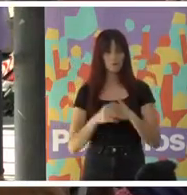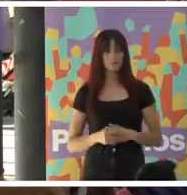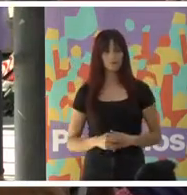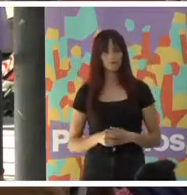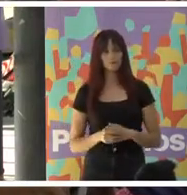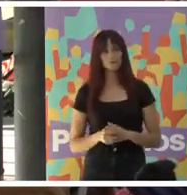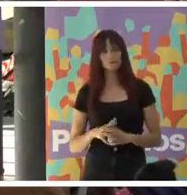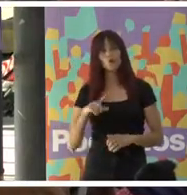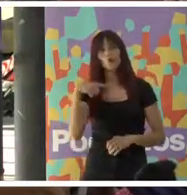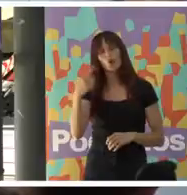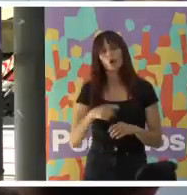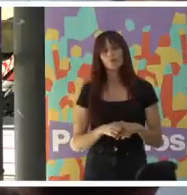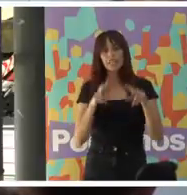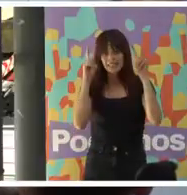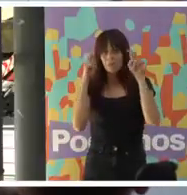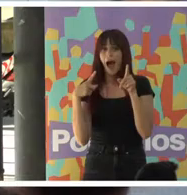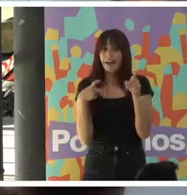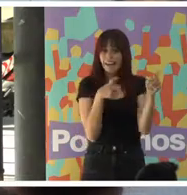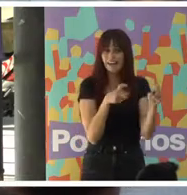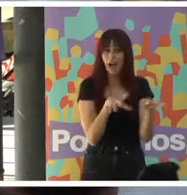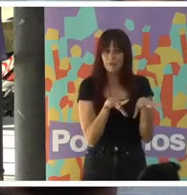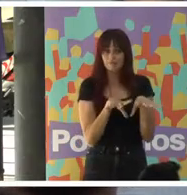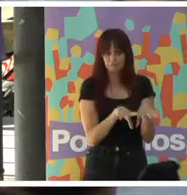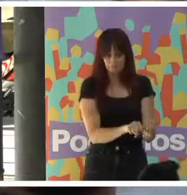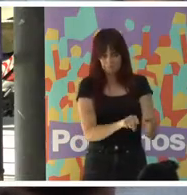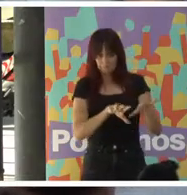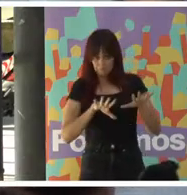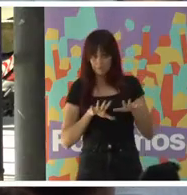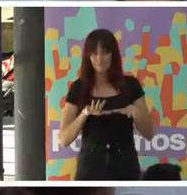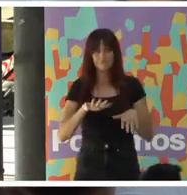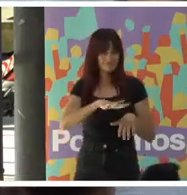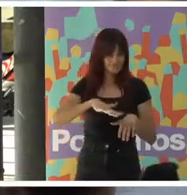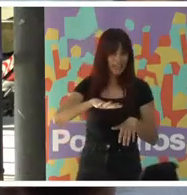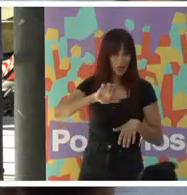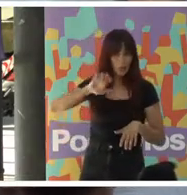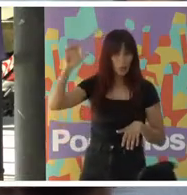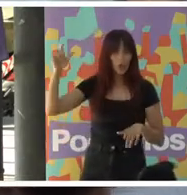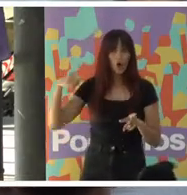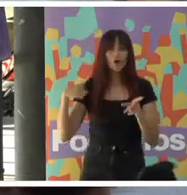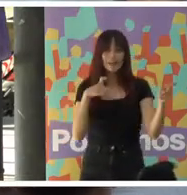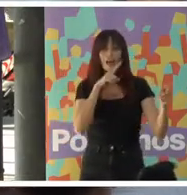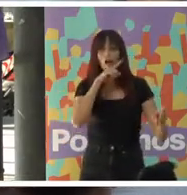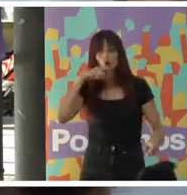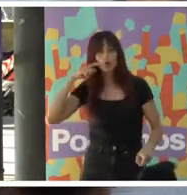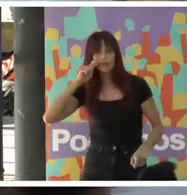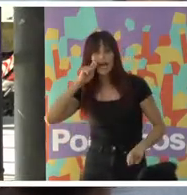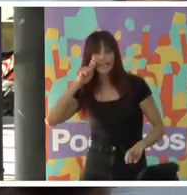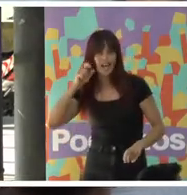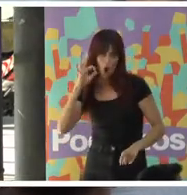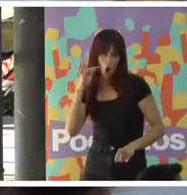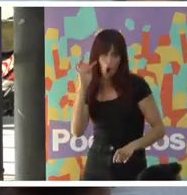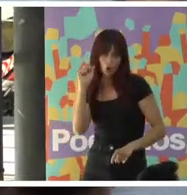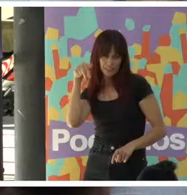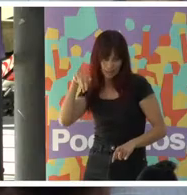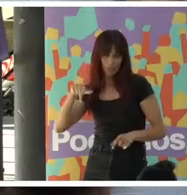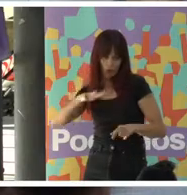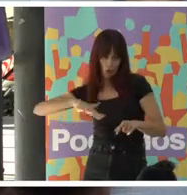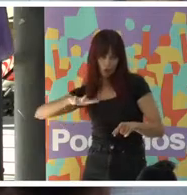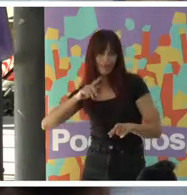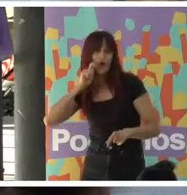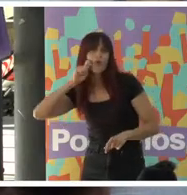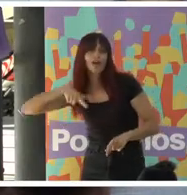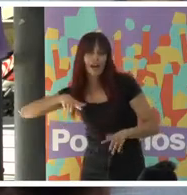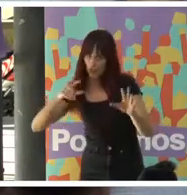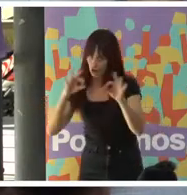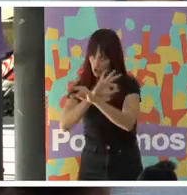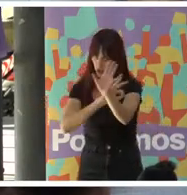Luego tenemos la escalada bélica en territorio europeo, con esa guerra de Rusia y la OTAN en suelo ucraniano, no nos